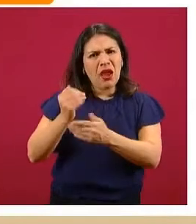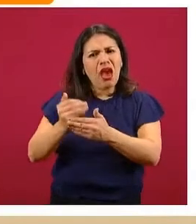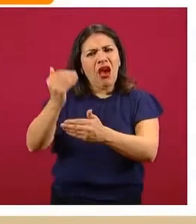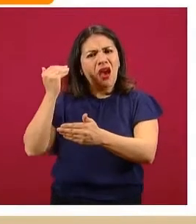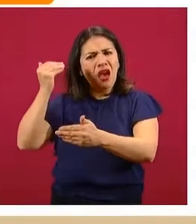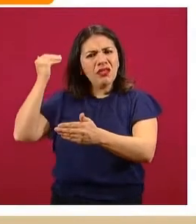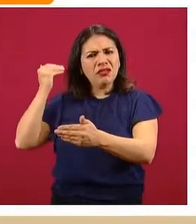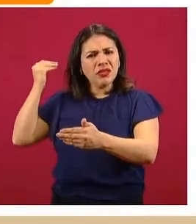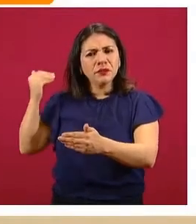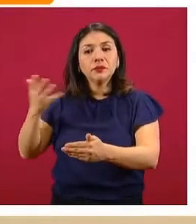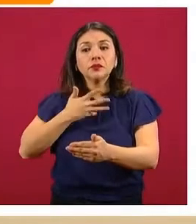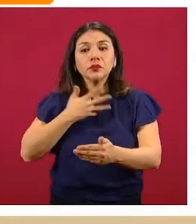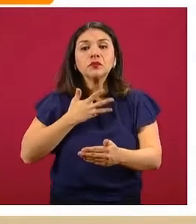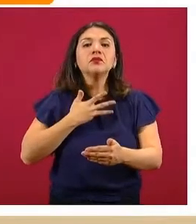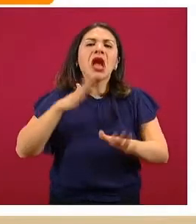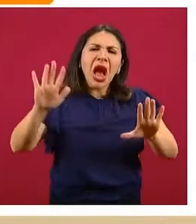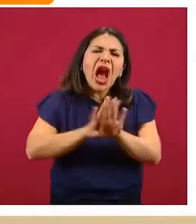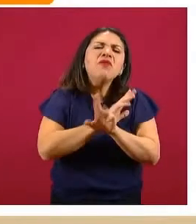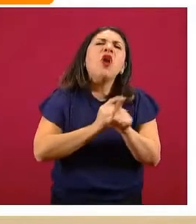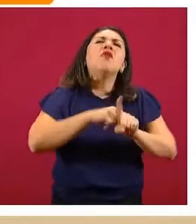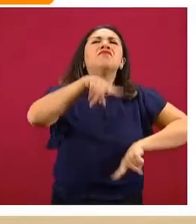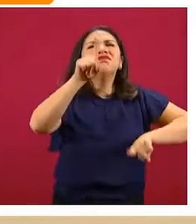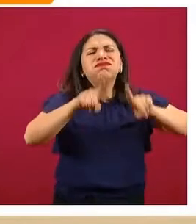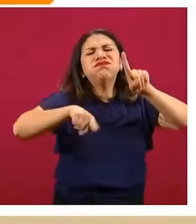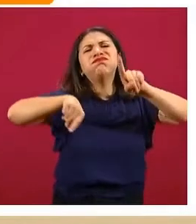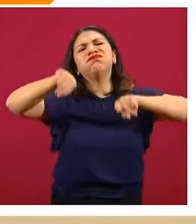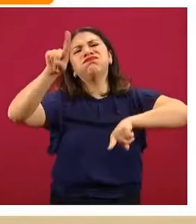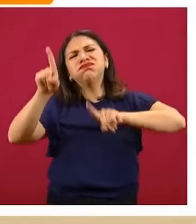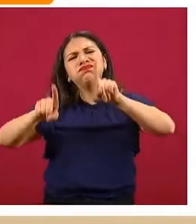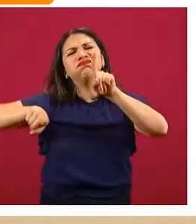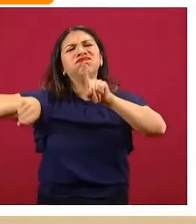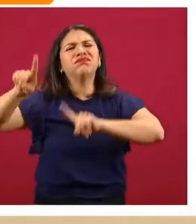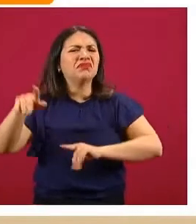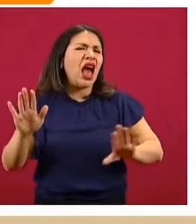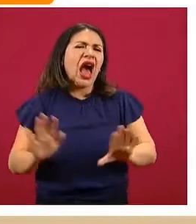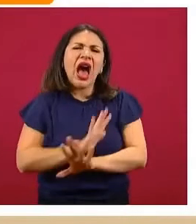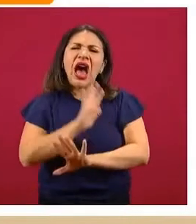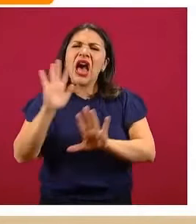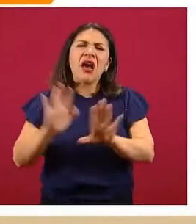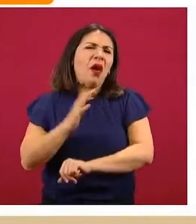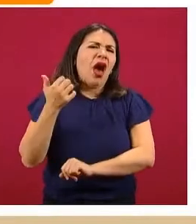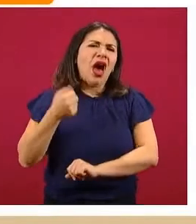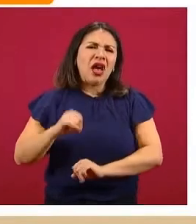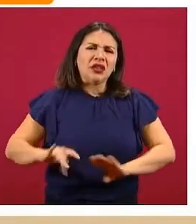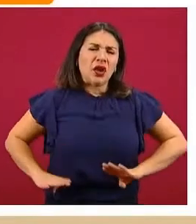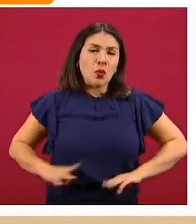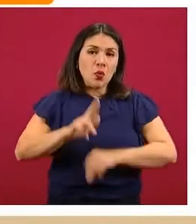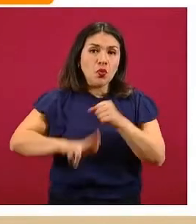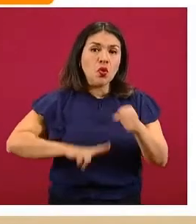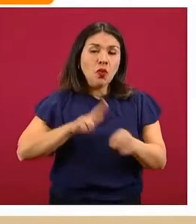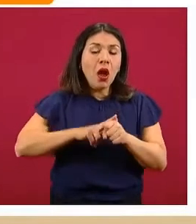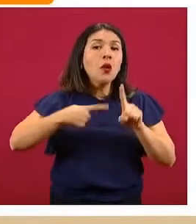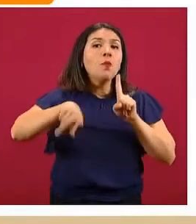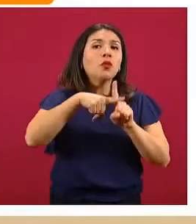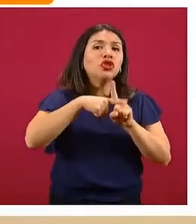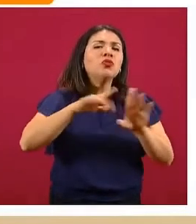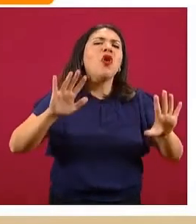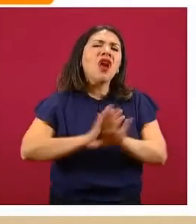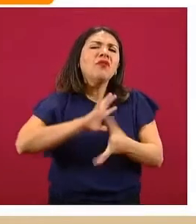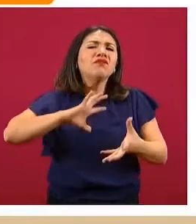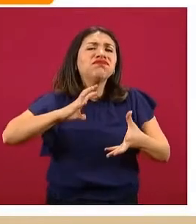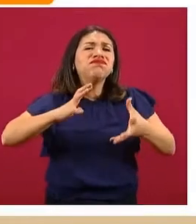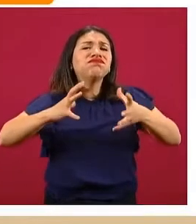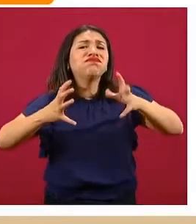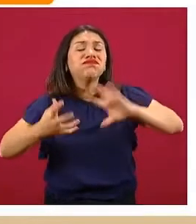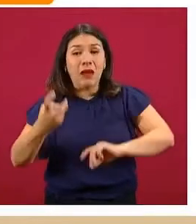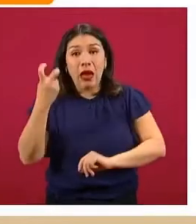hemos tenido fluctuaciones, ondulaciones, sube, baja, el porcentaje de positividad se está moviendo